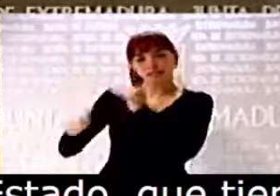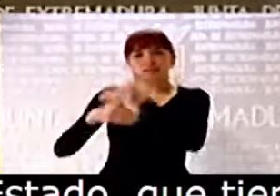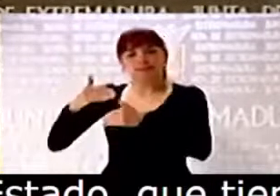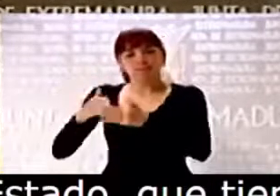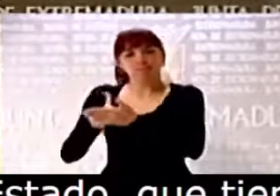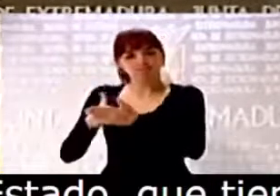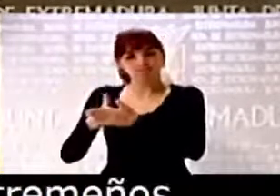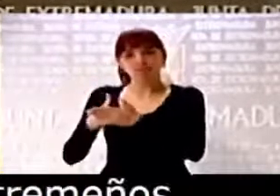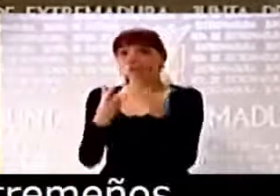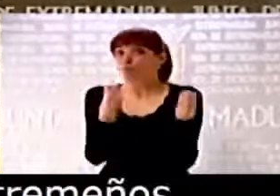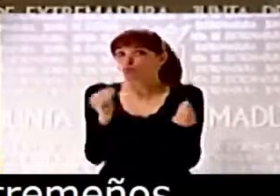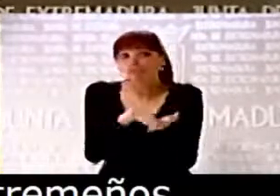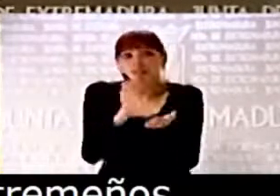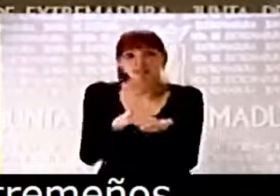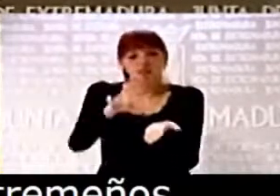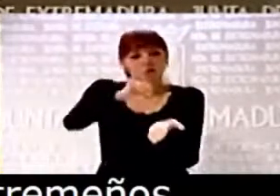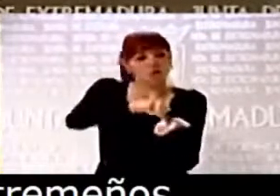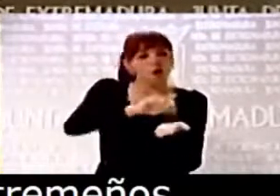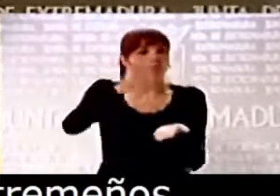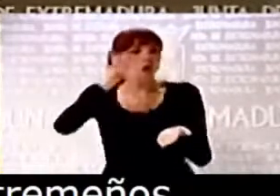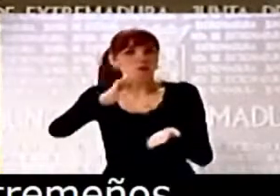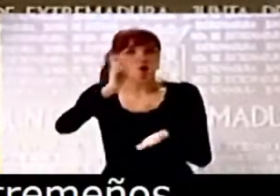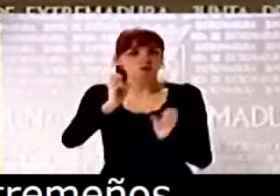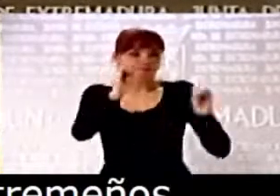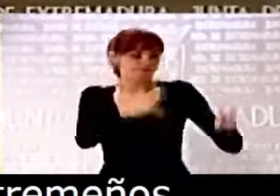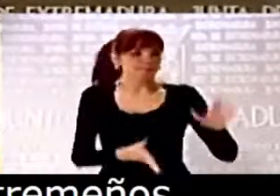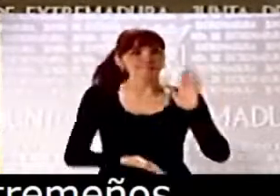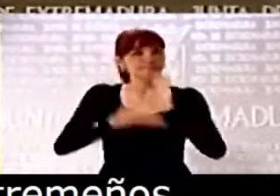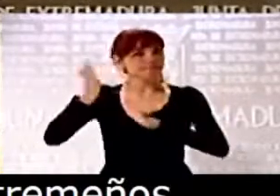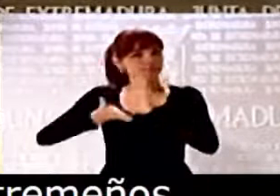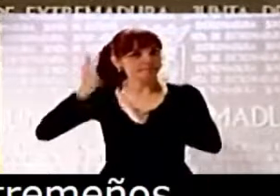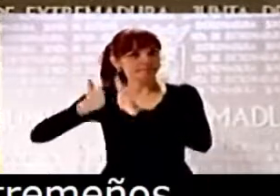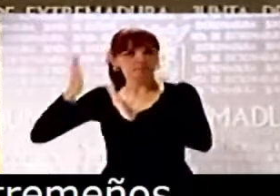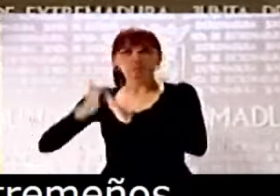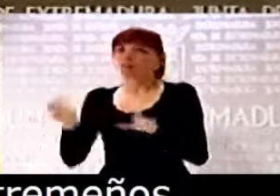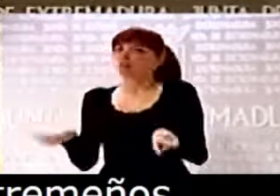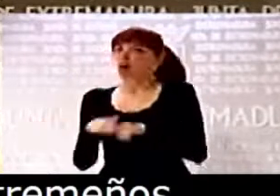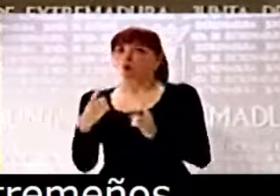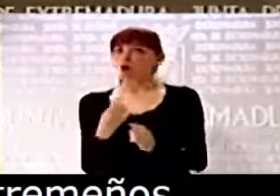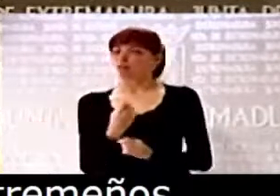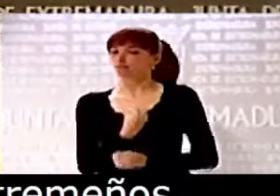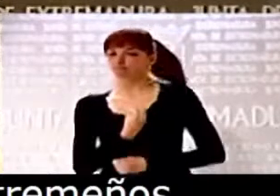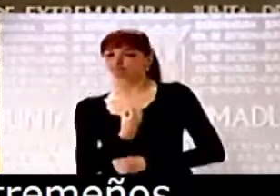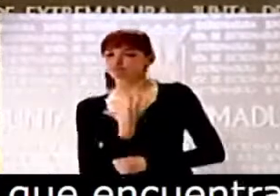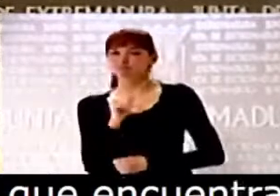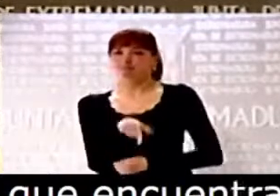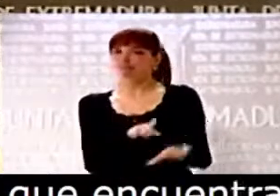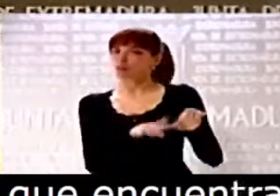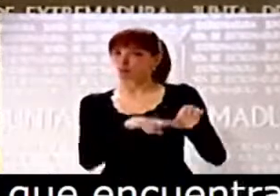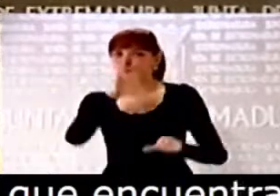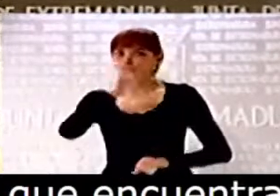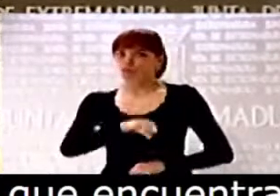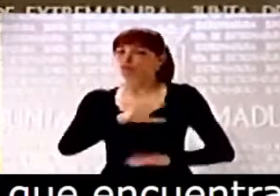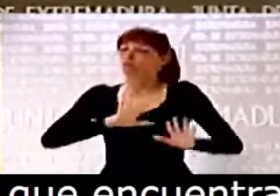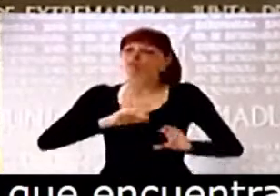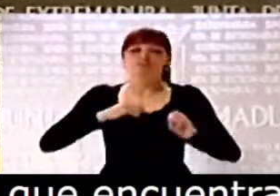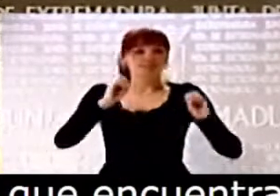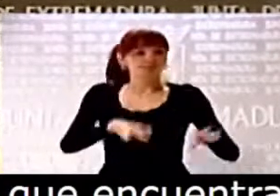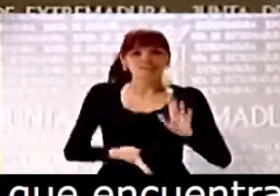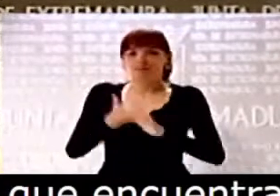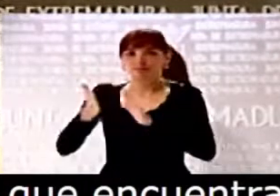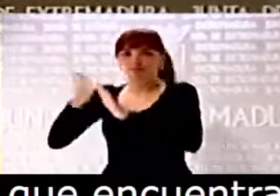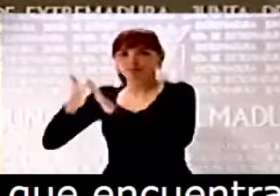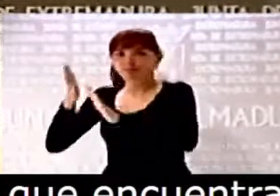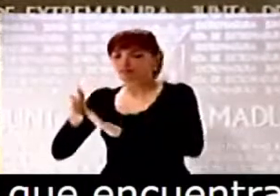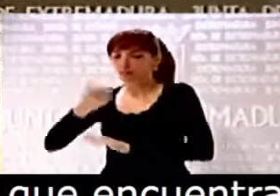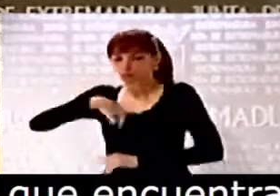que irse a otras ciudades o a otros pueblos a pesar de que amen profundamente su tierra. Queremos cambiar esa